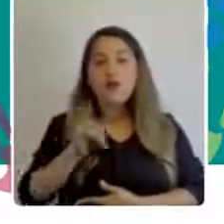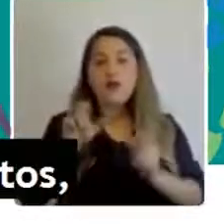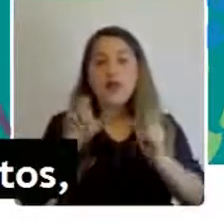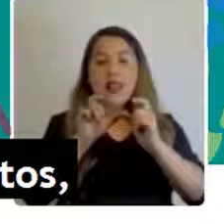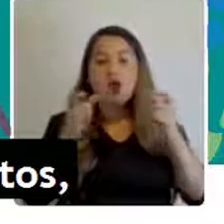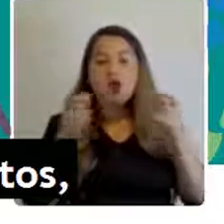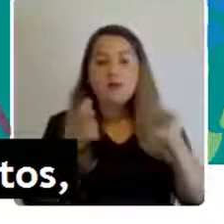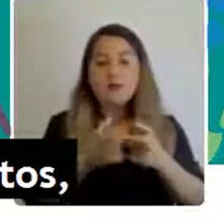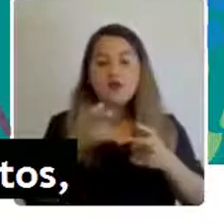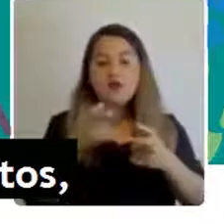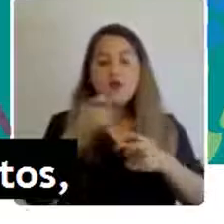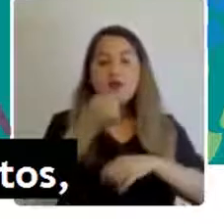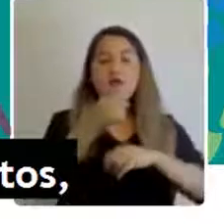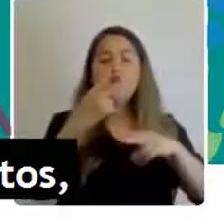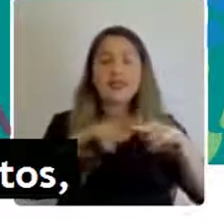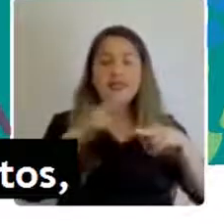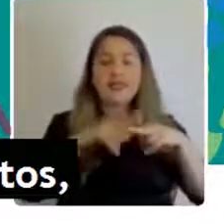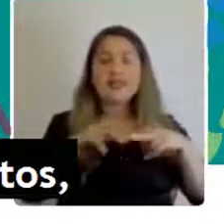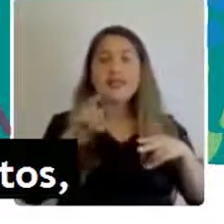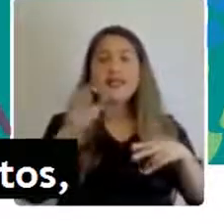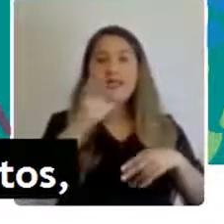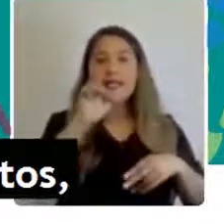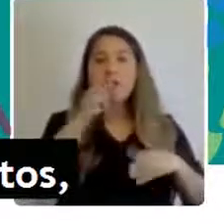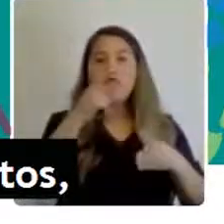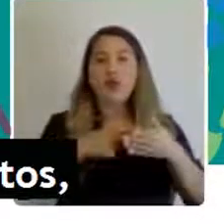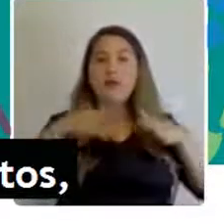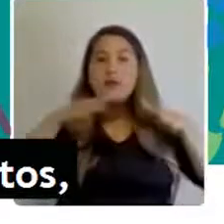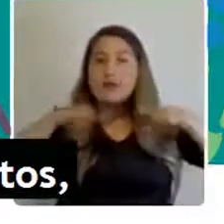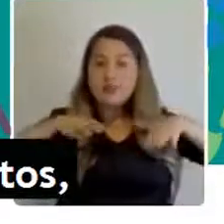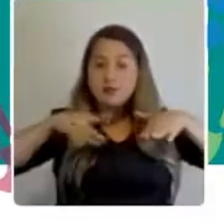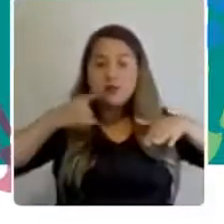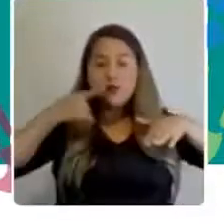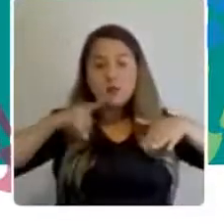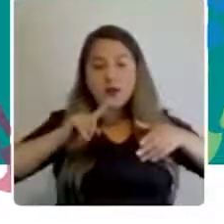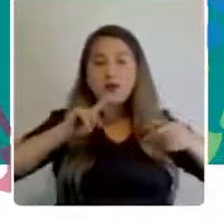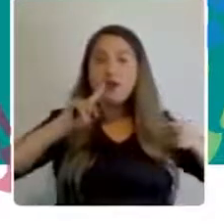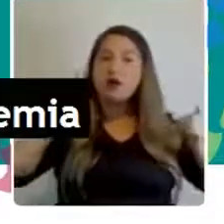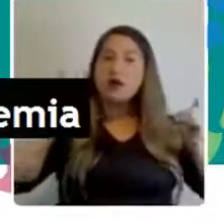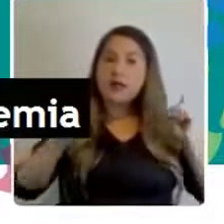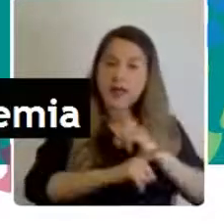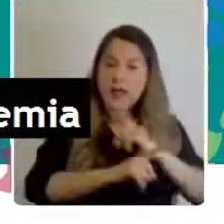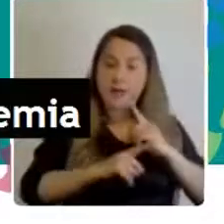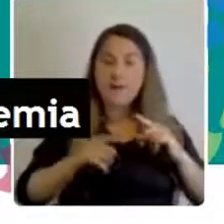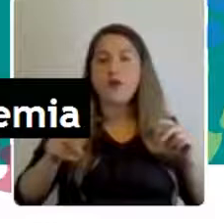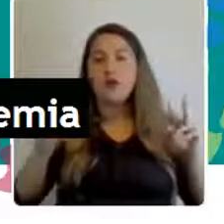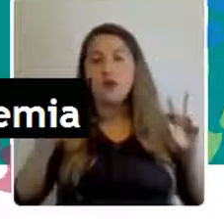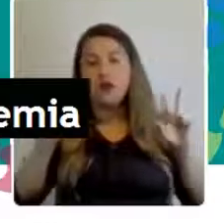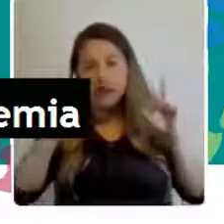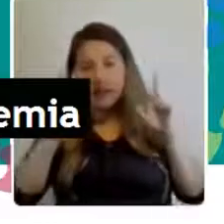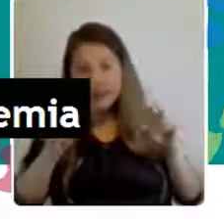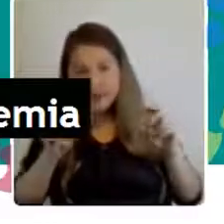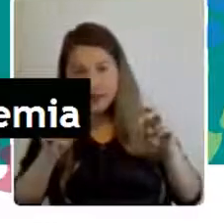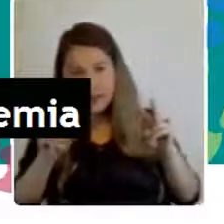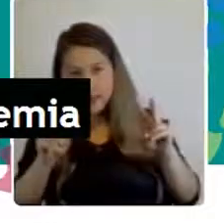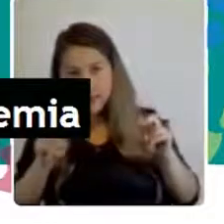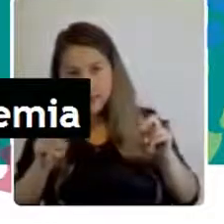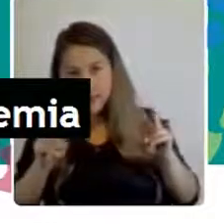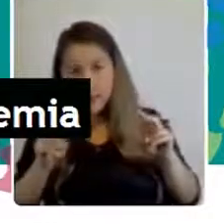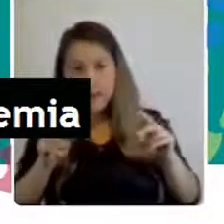2019, pero debido a los cambios y a los eventos de cambios de autoridades, la